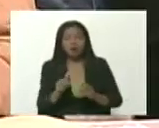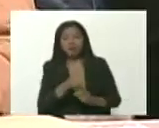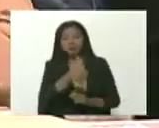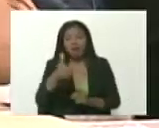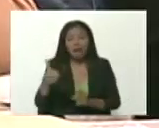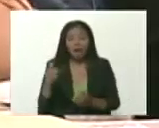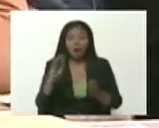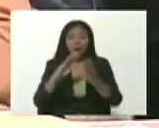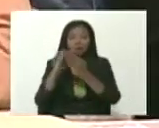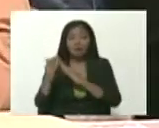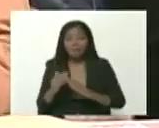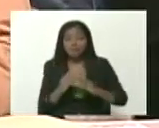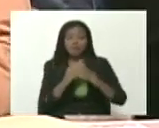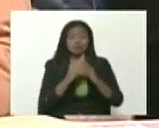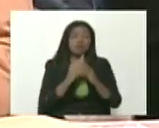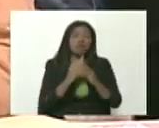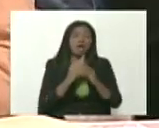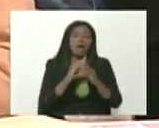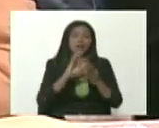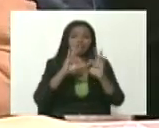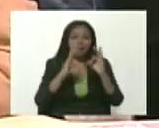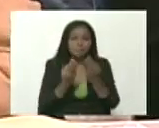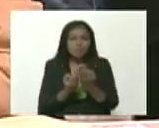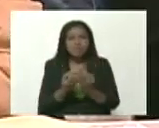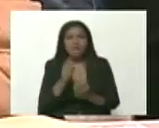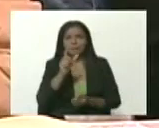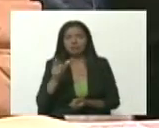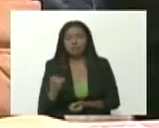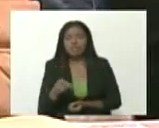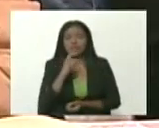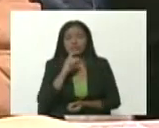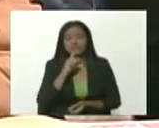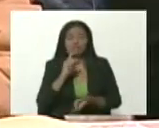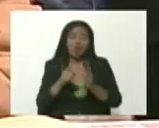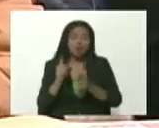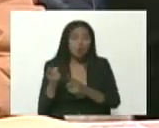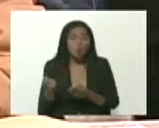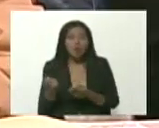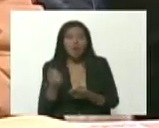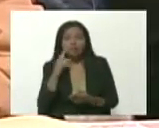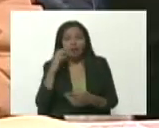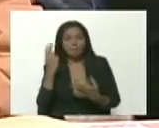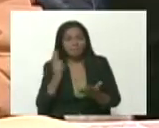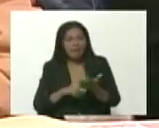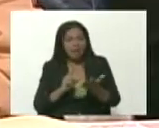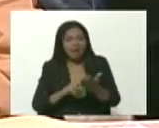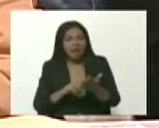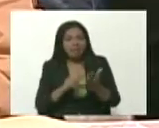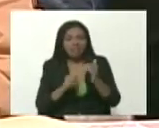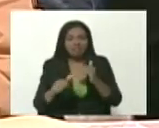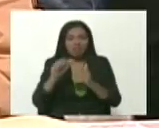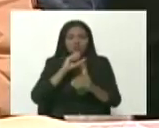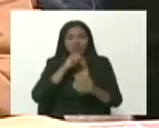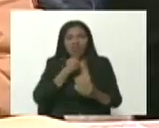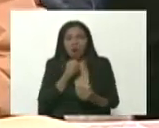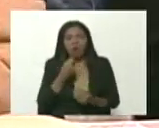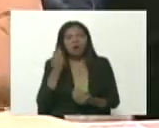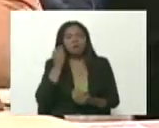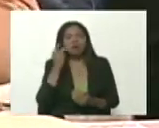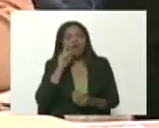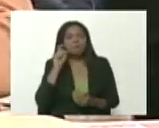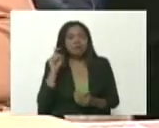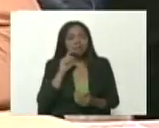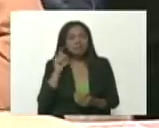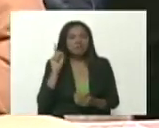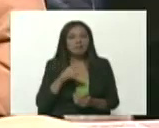familia, en cada persona con dificultad, donde se sabe y se conoce cuál es la realidad del adulto mayor, de la mujer embarazada,